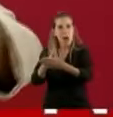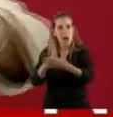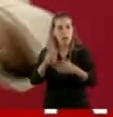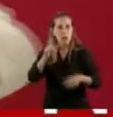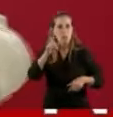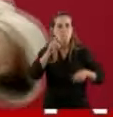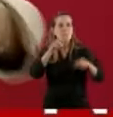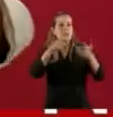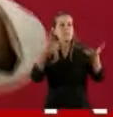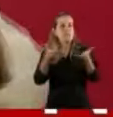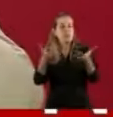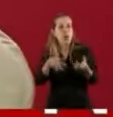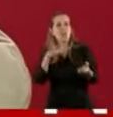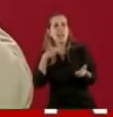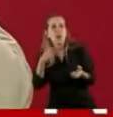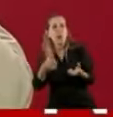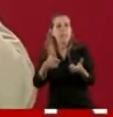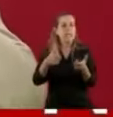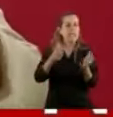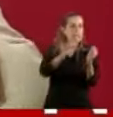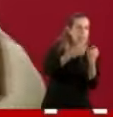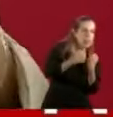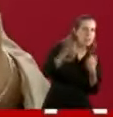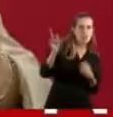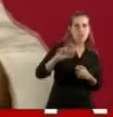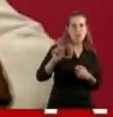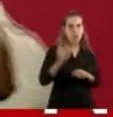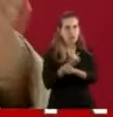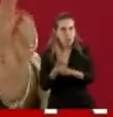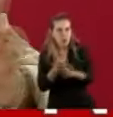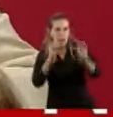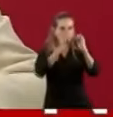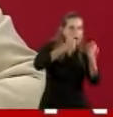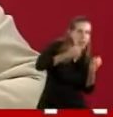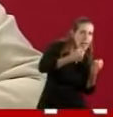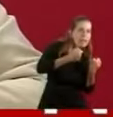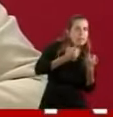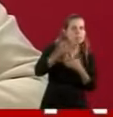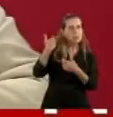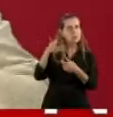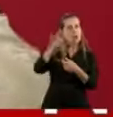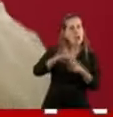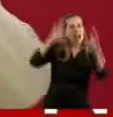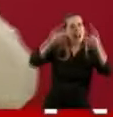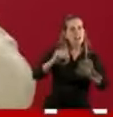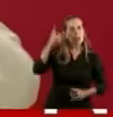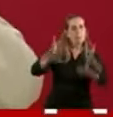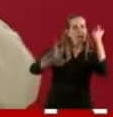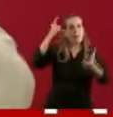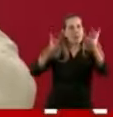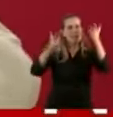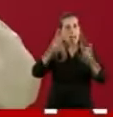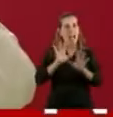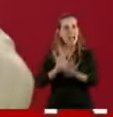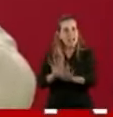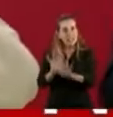se pudiera, que los delincuentes no se pudieran esconder en cualquier lado, y había tiroteos todas las noches. Es decir, ese tipo